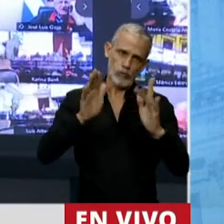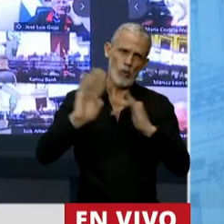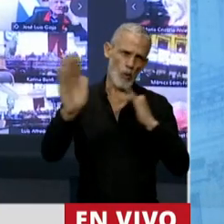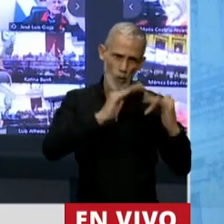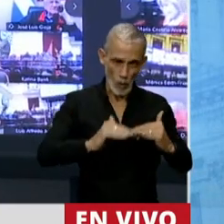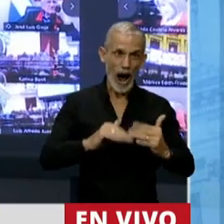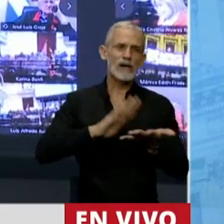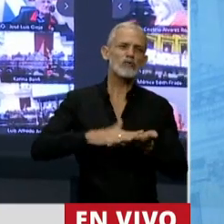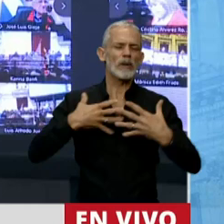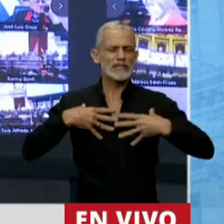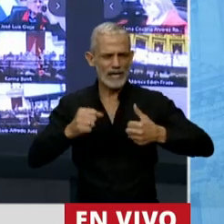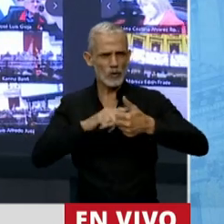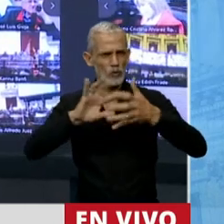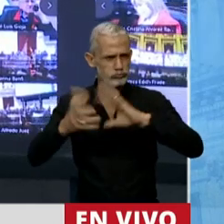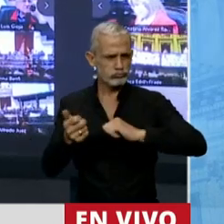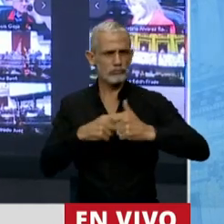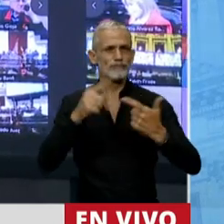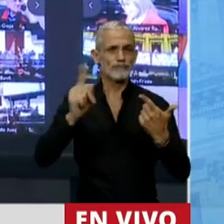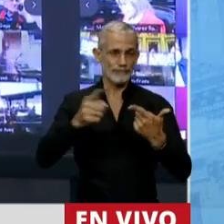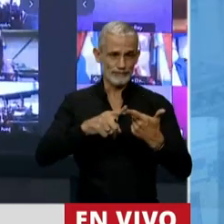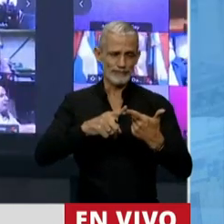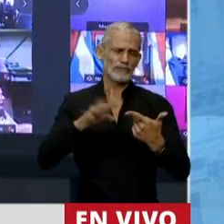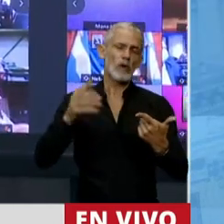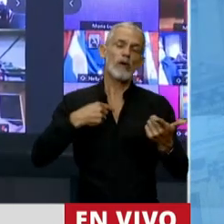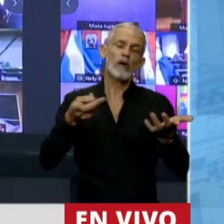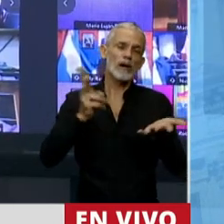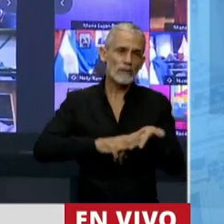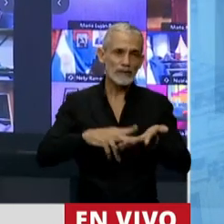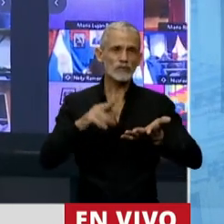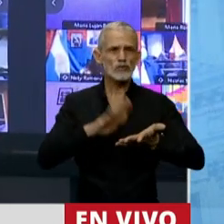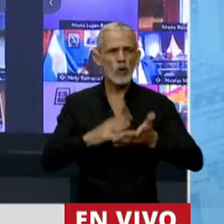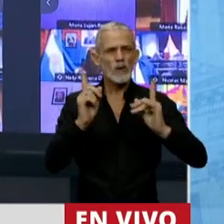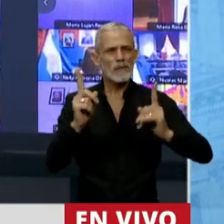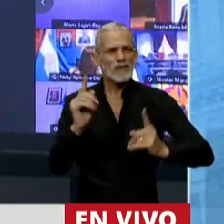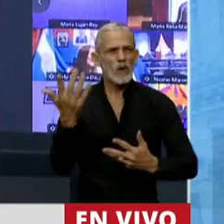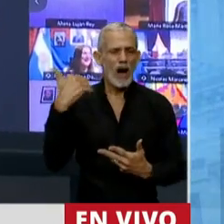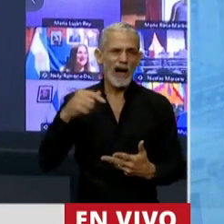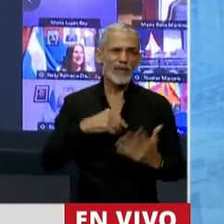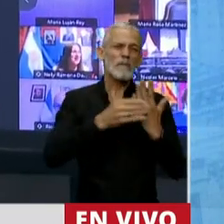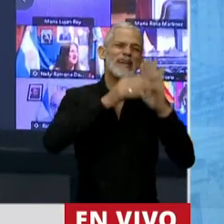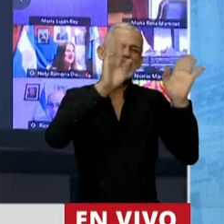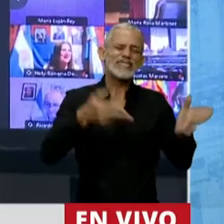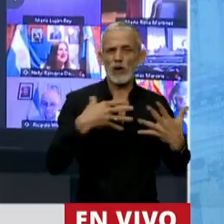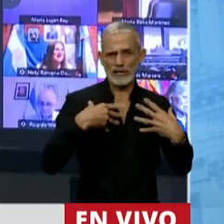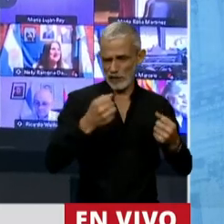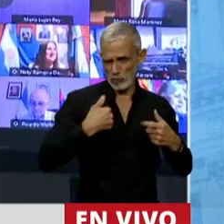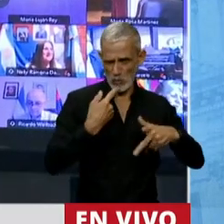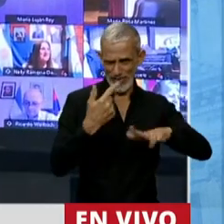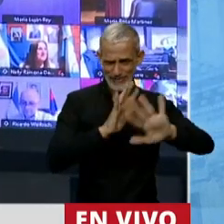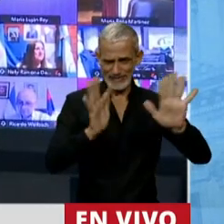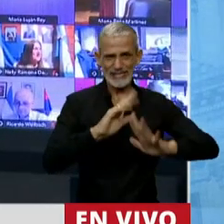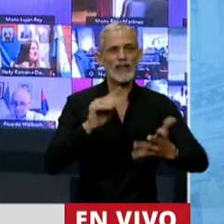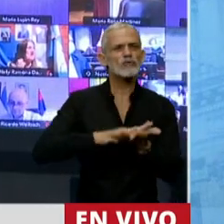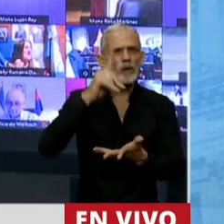en términos sanitarios. No voy a volver sobre el tema de que no teníamos Ministerio de Salud ni nada de eso, pero digo, en